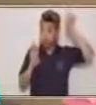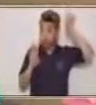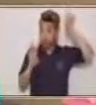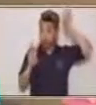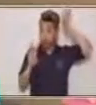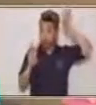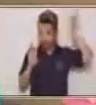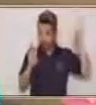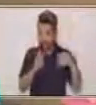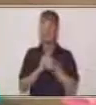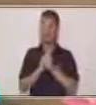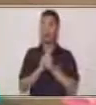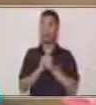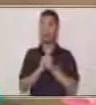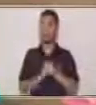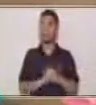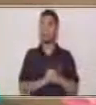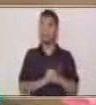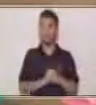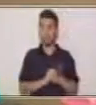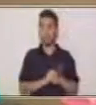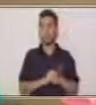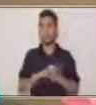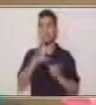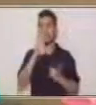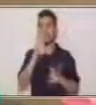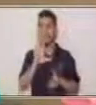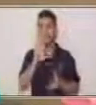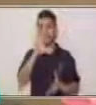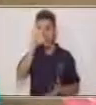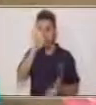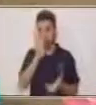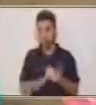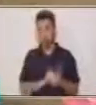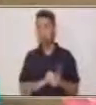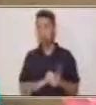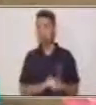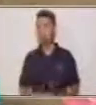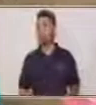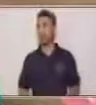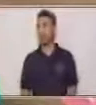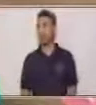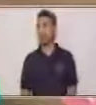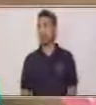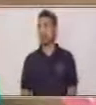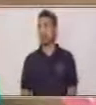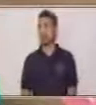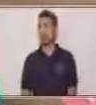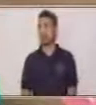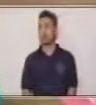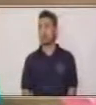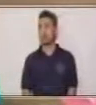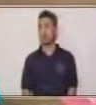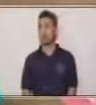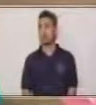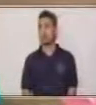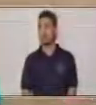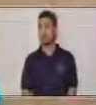un número acá imaginario que era el número 1. Entonces sería 4 más 1